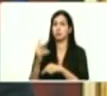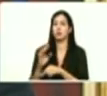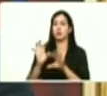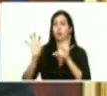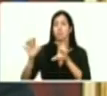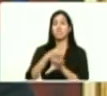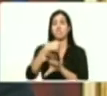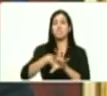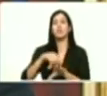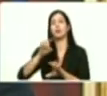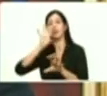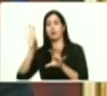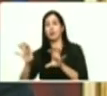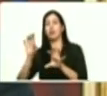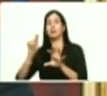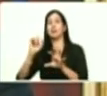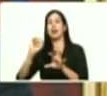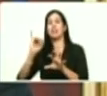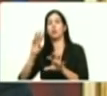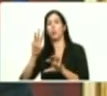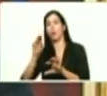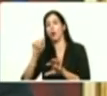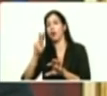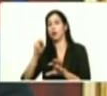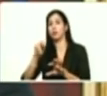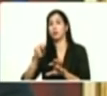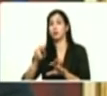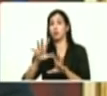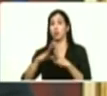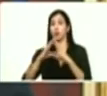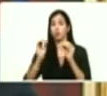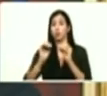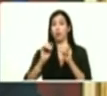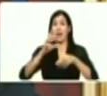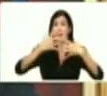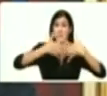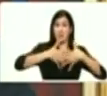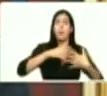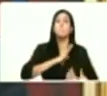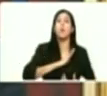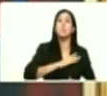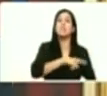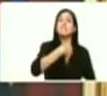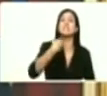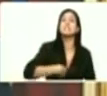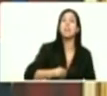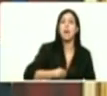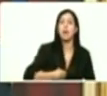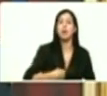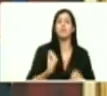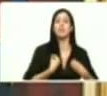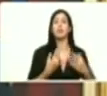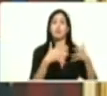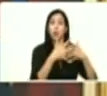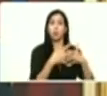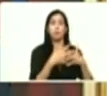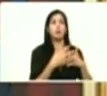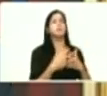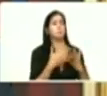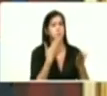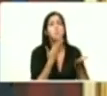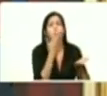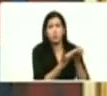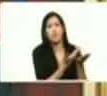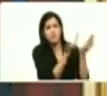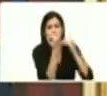todos los capitales de chinos en el mundo que vivían en Estados Unidos le crearon una condición para traerlos a la